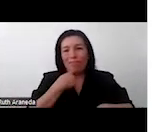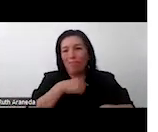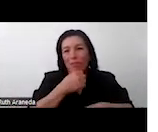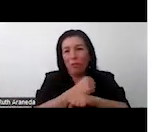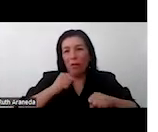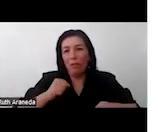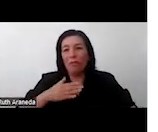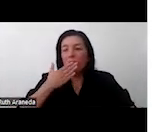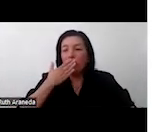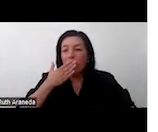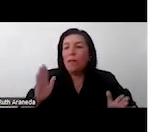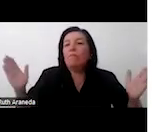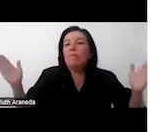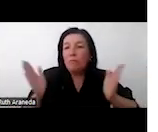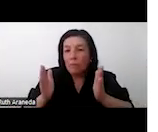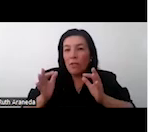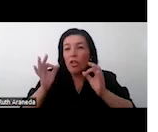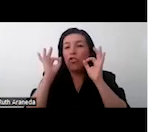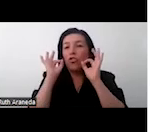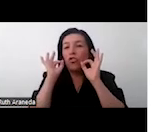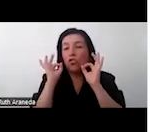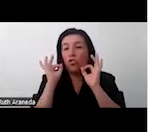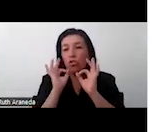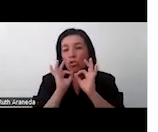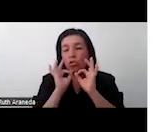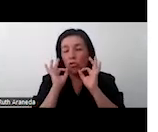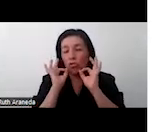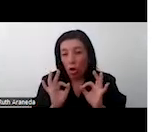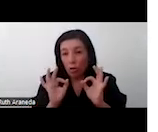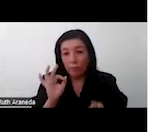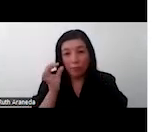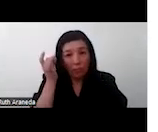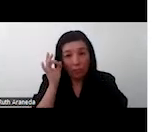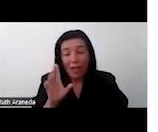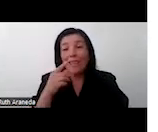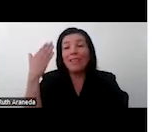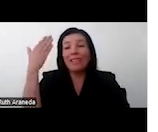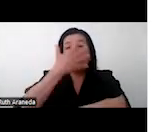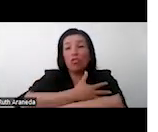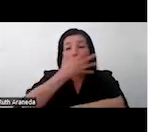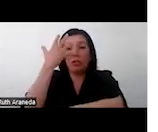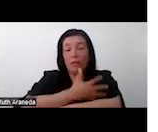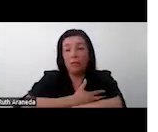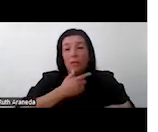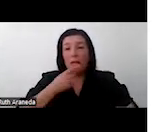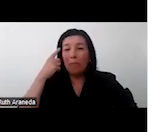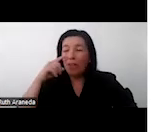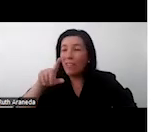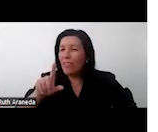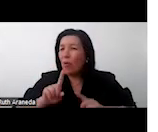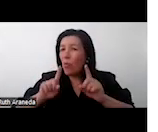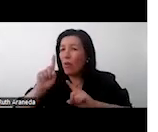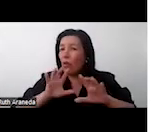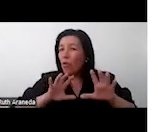se redujo a lo que es la provincia de Quillota, donde estoy situado, pero digamos, esta provincia, digamos, tiene ciertas particularidades,